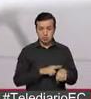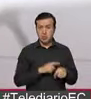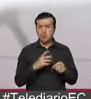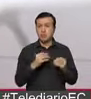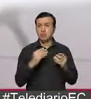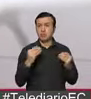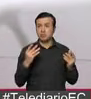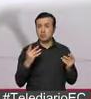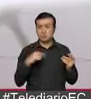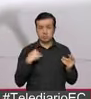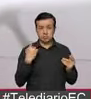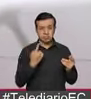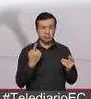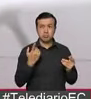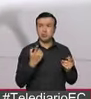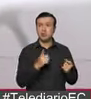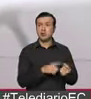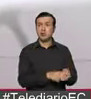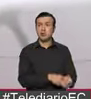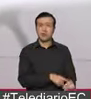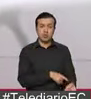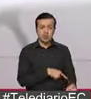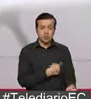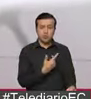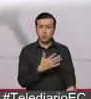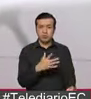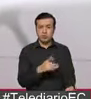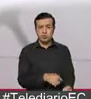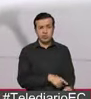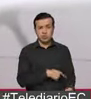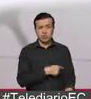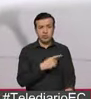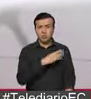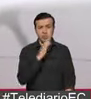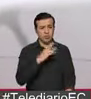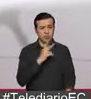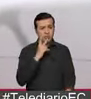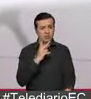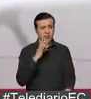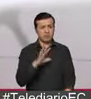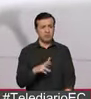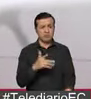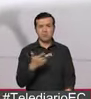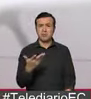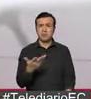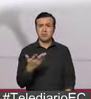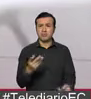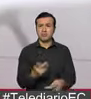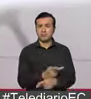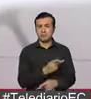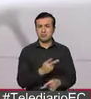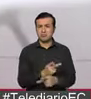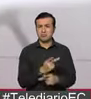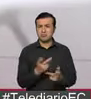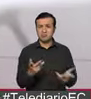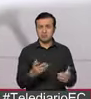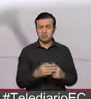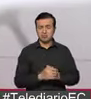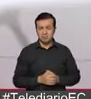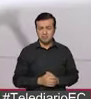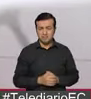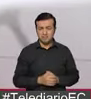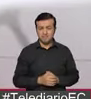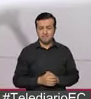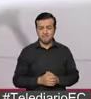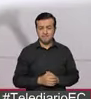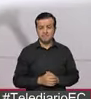nosotros no habíamos visualizado antes eventos de esta naturaleza pero